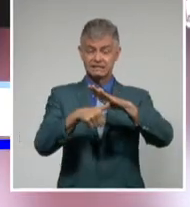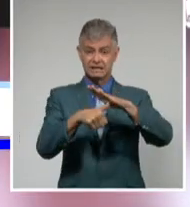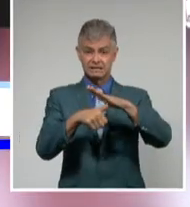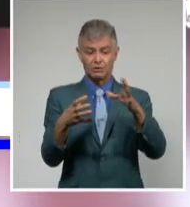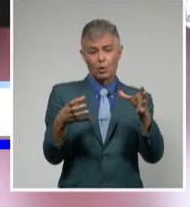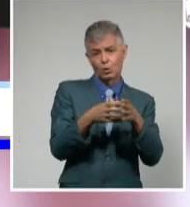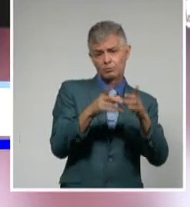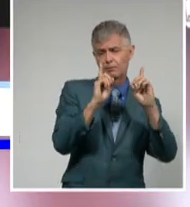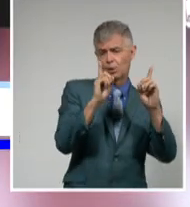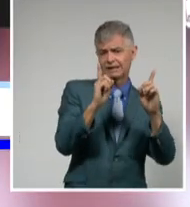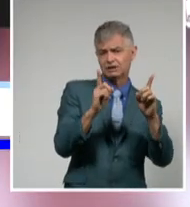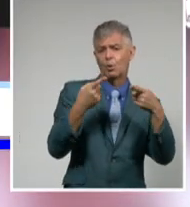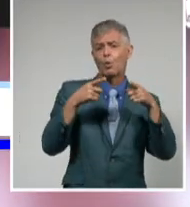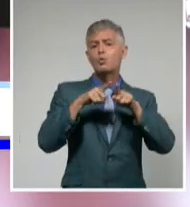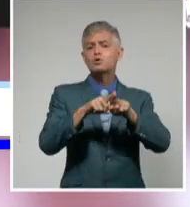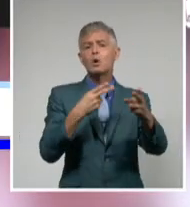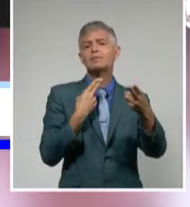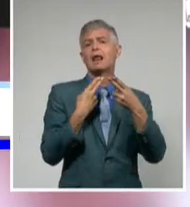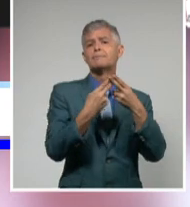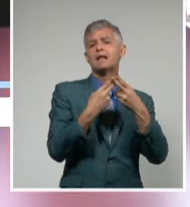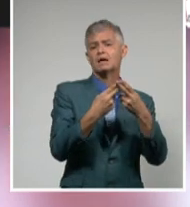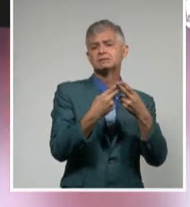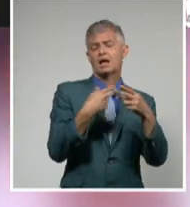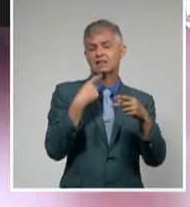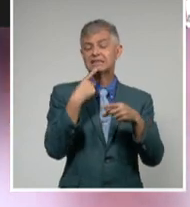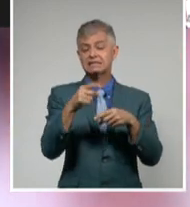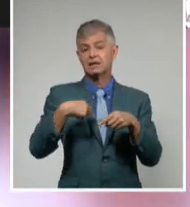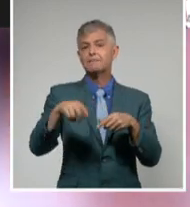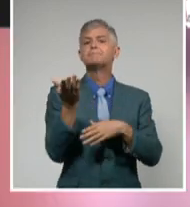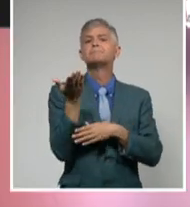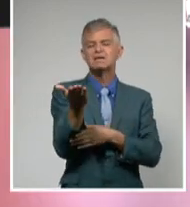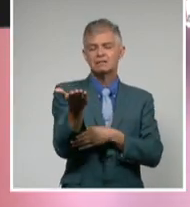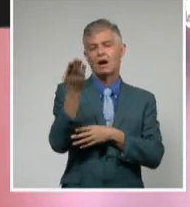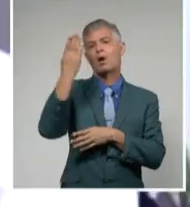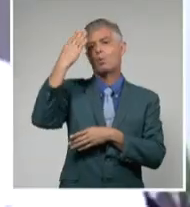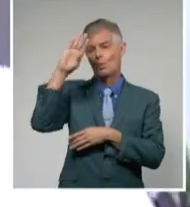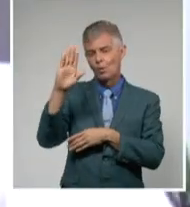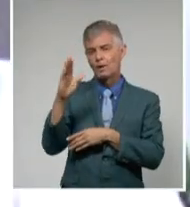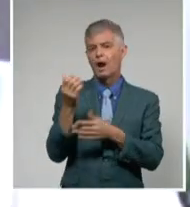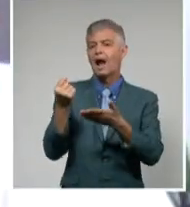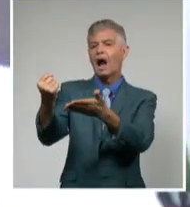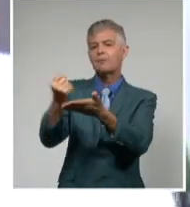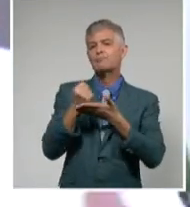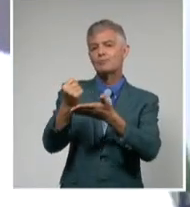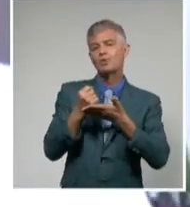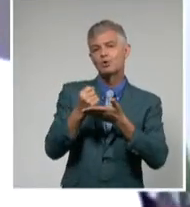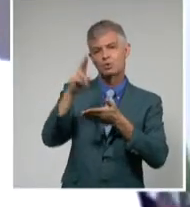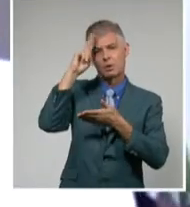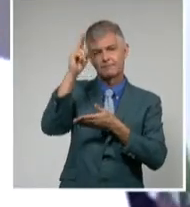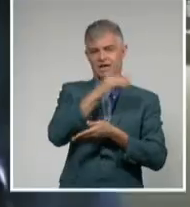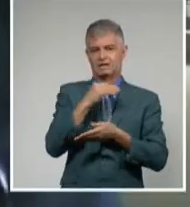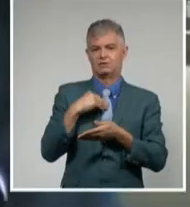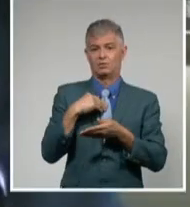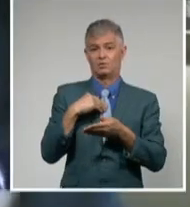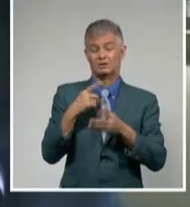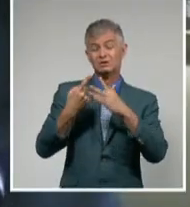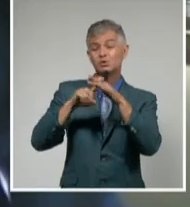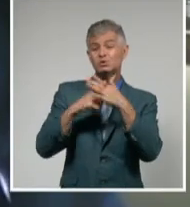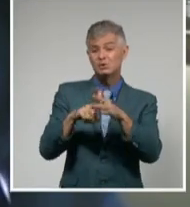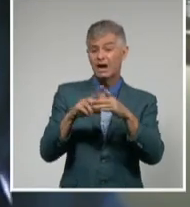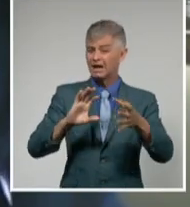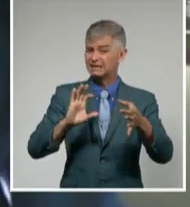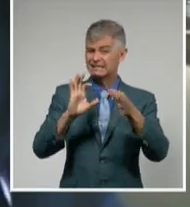Esperanza, aseguró hoy que de ser electo pedirá a Cuba el apoyo médico inmediato para solucionar lo que él denominó una grave crisis sanitaria